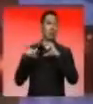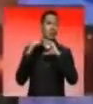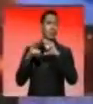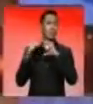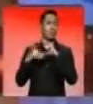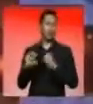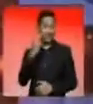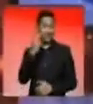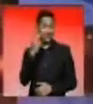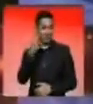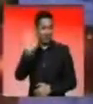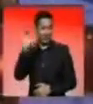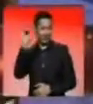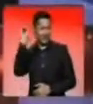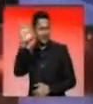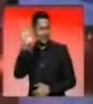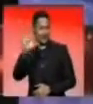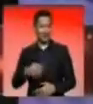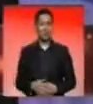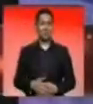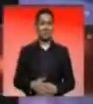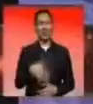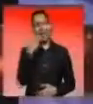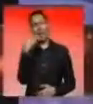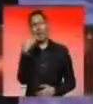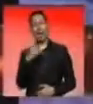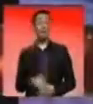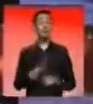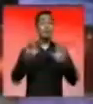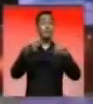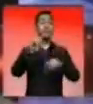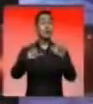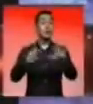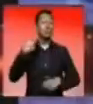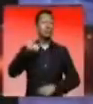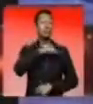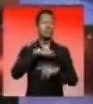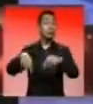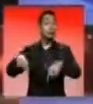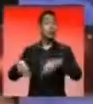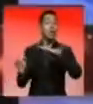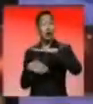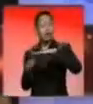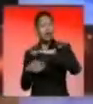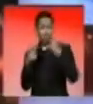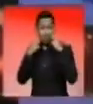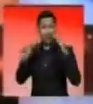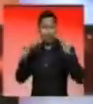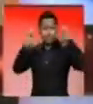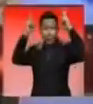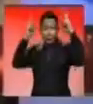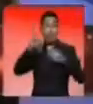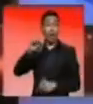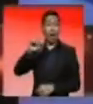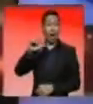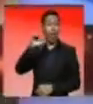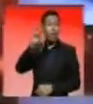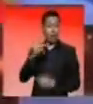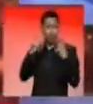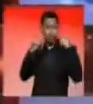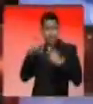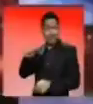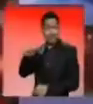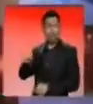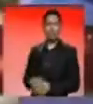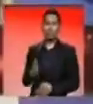a continuación parte del video. Bueno, mi gente linda, estamos aquí cocinando, mira el chef Maluma. Yo